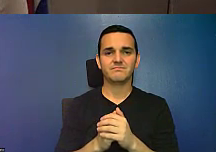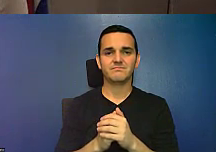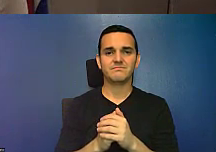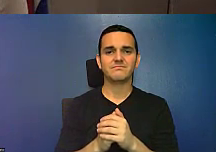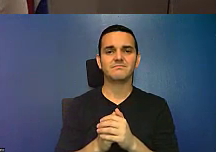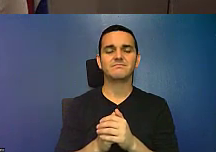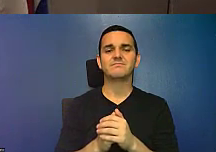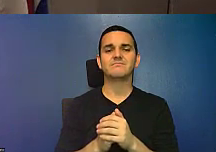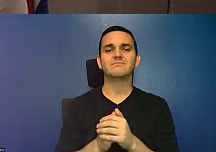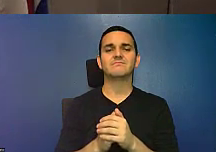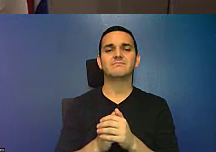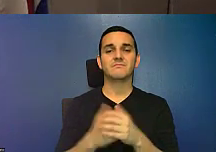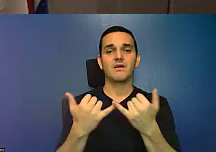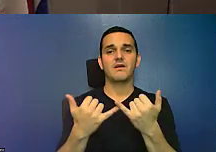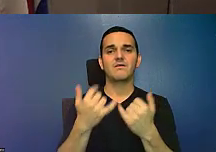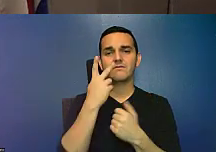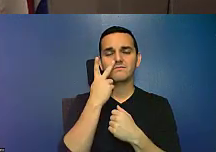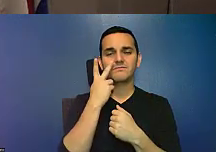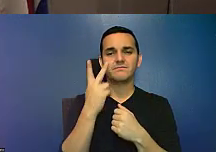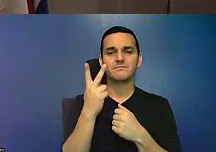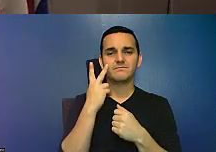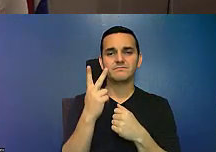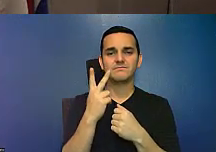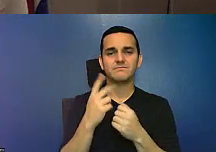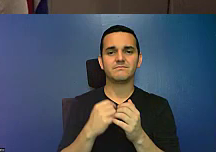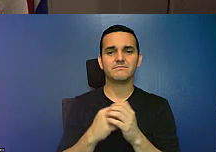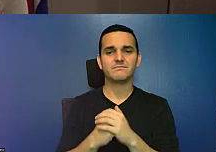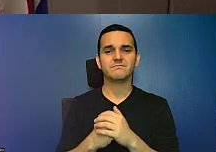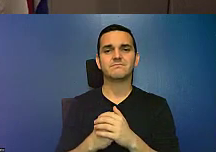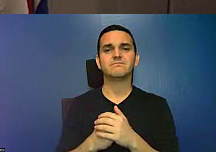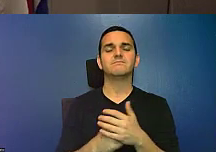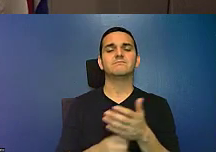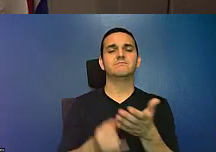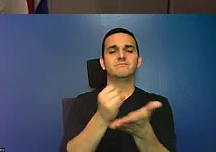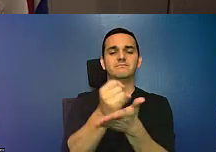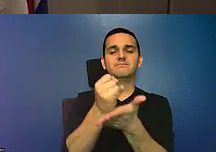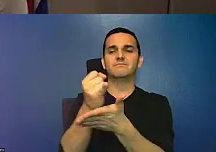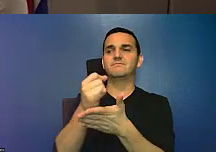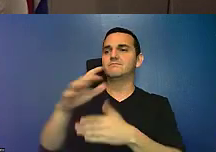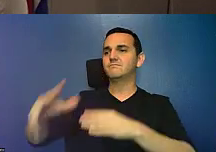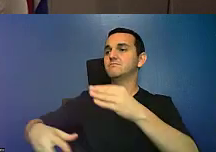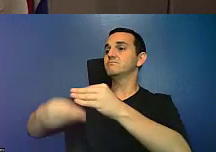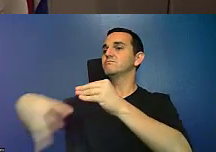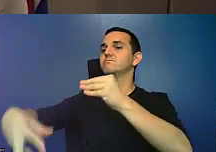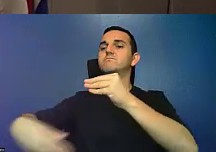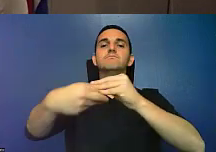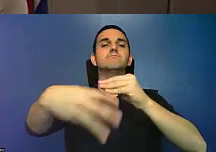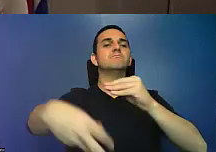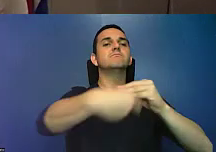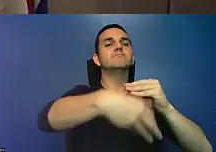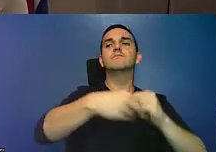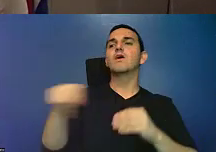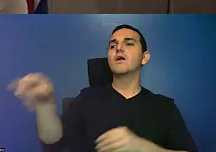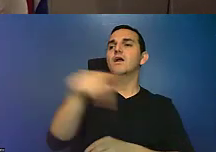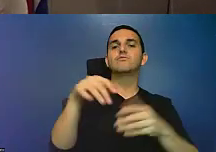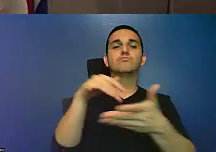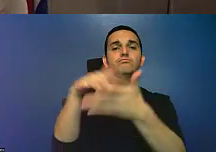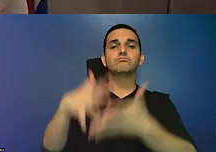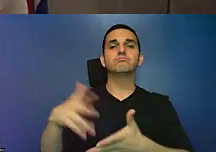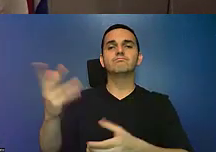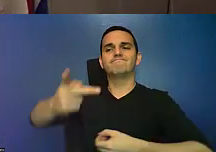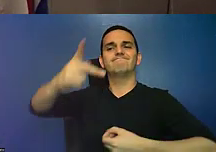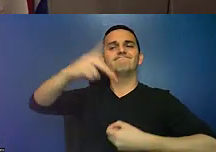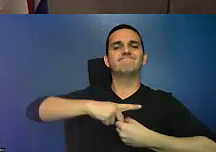Tenemos aquí un enfoque investigativo que incorpora además la participación de estudiantes y